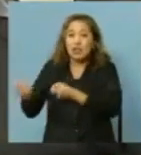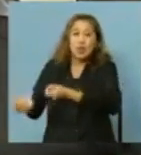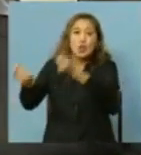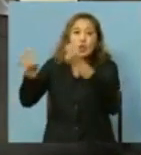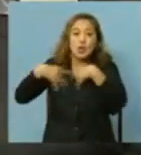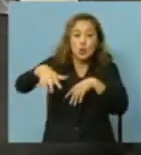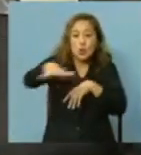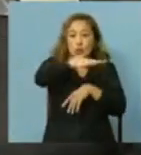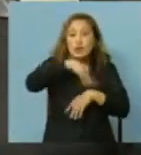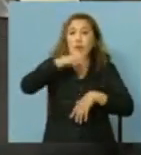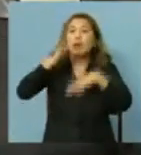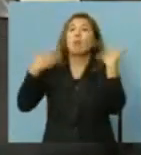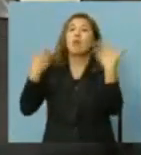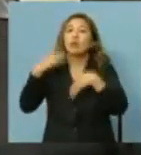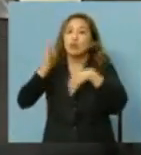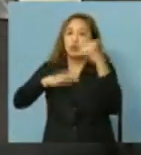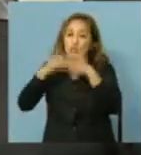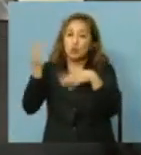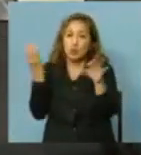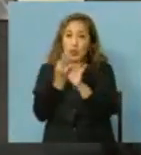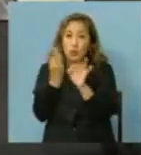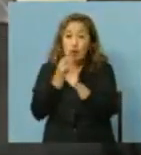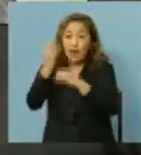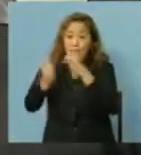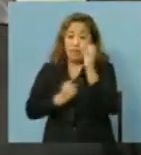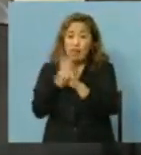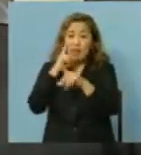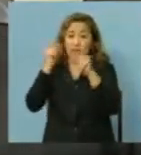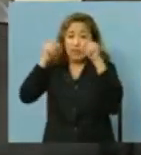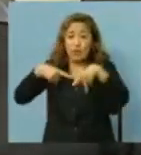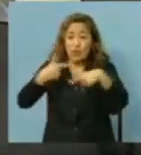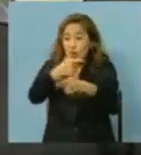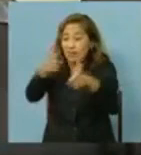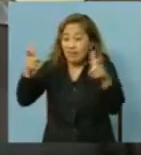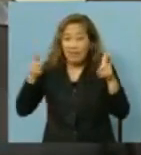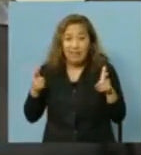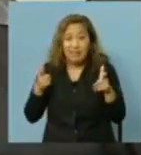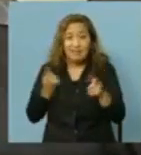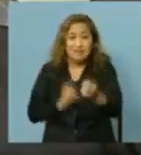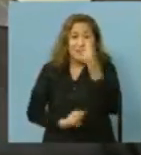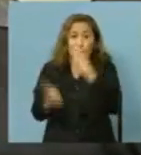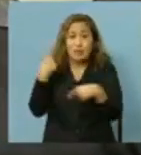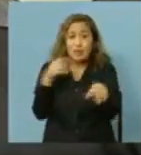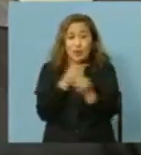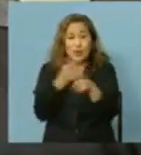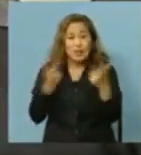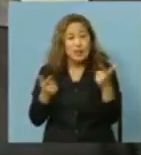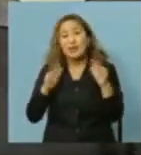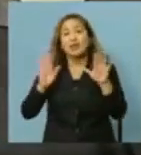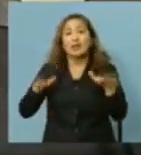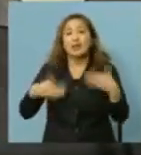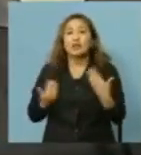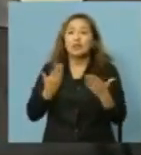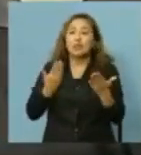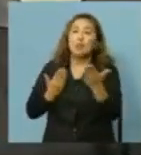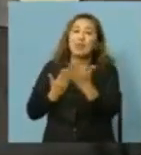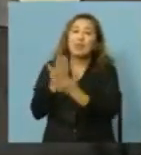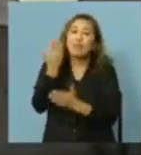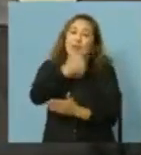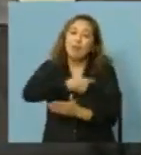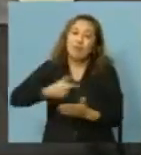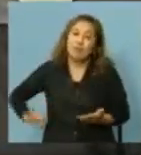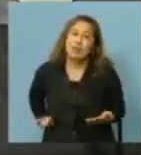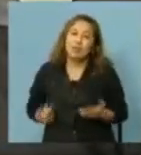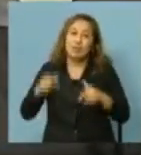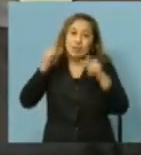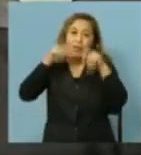para nosotros poder construir el colegio, y hasta el día de la fecha no hemos tenido respuesta. Por eso también queríamos pedirle al gobierno de la